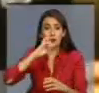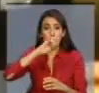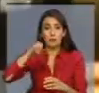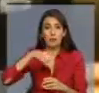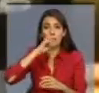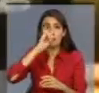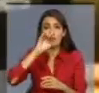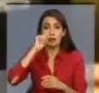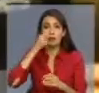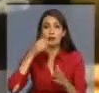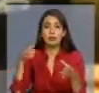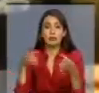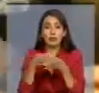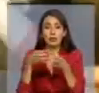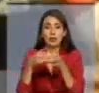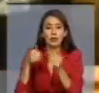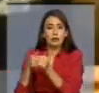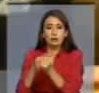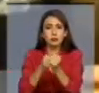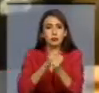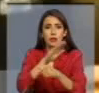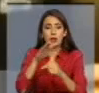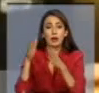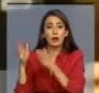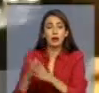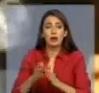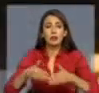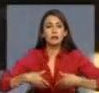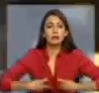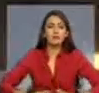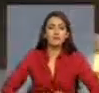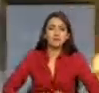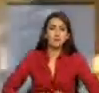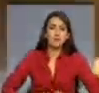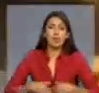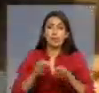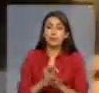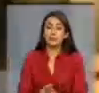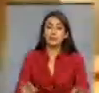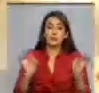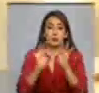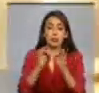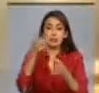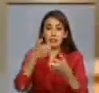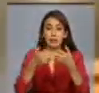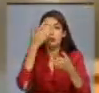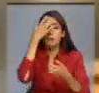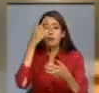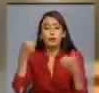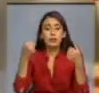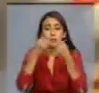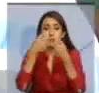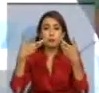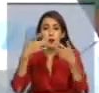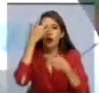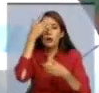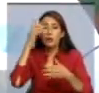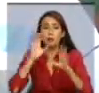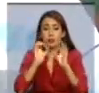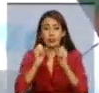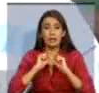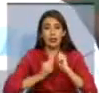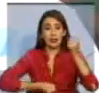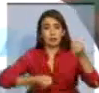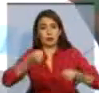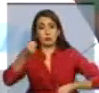servicio interprovincial, el agotamiento físico del conductor es una de las principales causas por las que se dan accidentes en las vías. En provincia sí, a